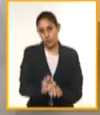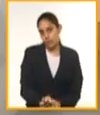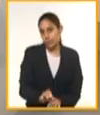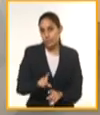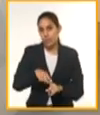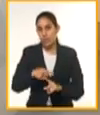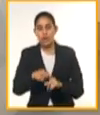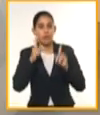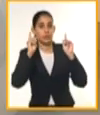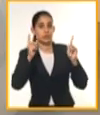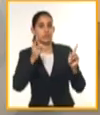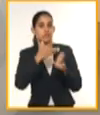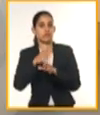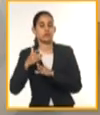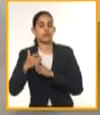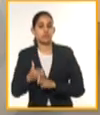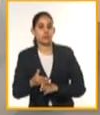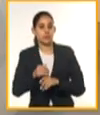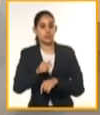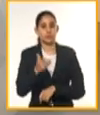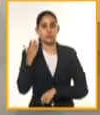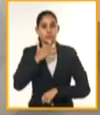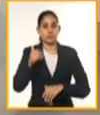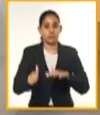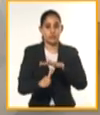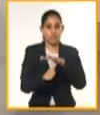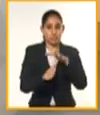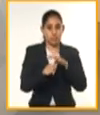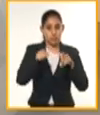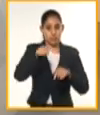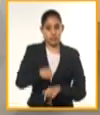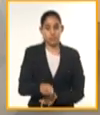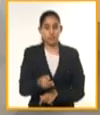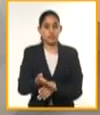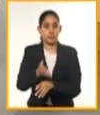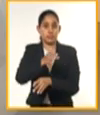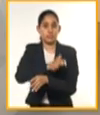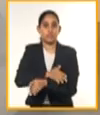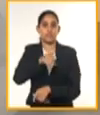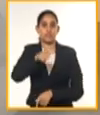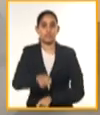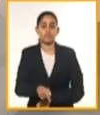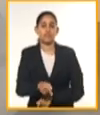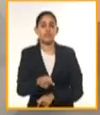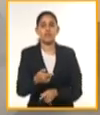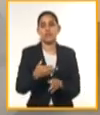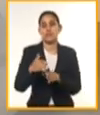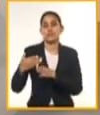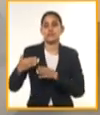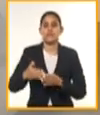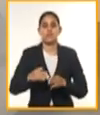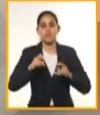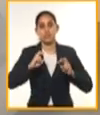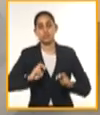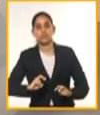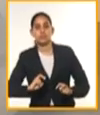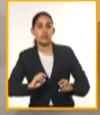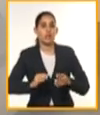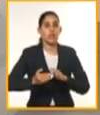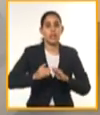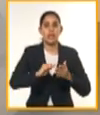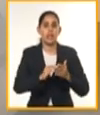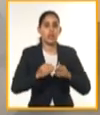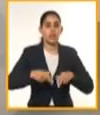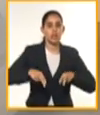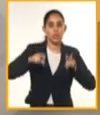geopolítica, y el propio presidente Zelensky, que decía que cualquier conversación de paz estaba lejos, ahora está diciendo que hay